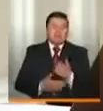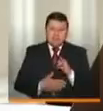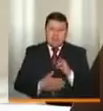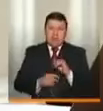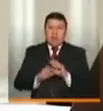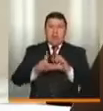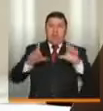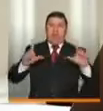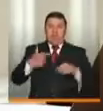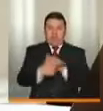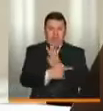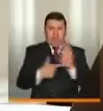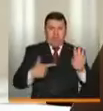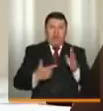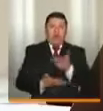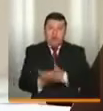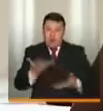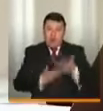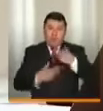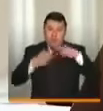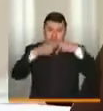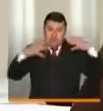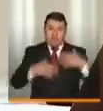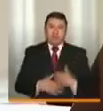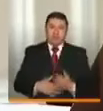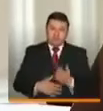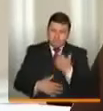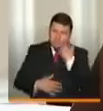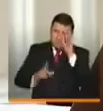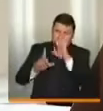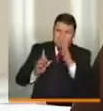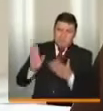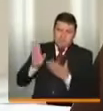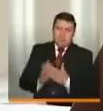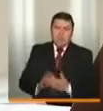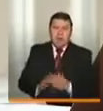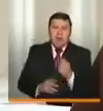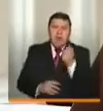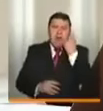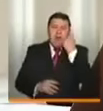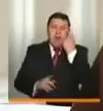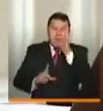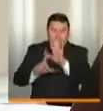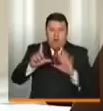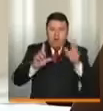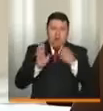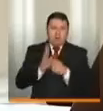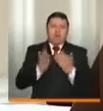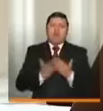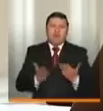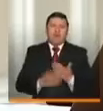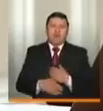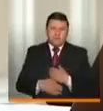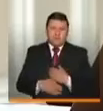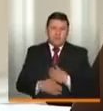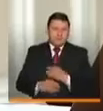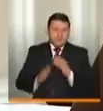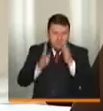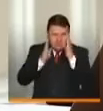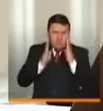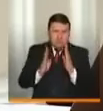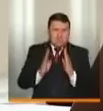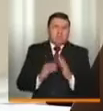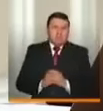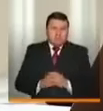la plataforma de Comparto Mi Energía. Voy a dar paso al video para que vean la plataforma en donde podemos atender